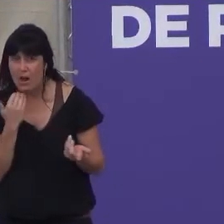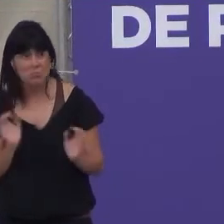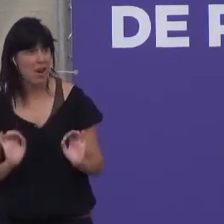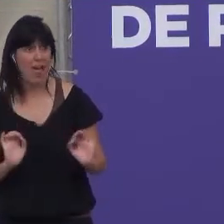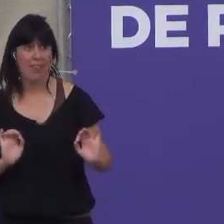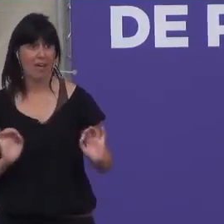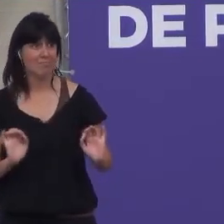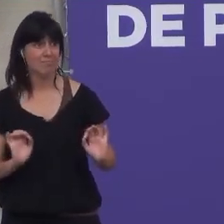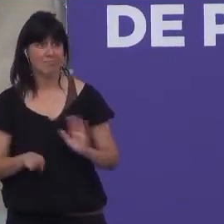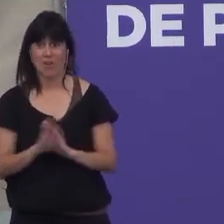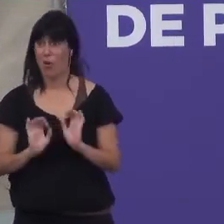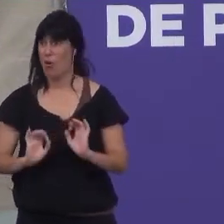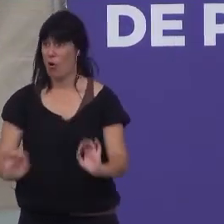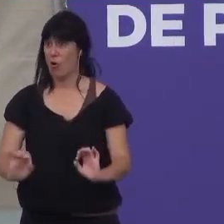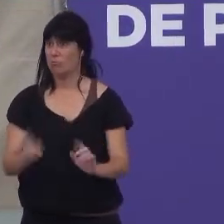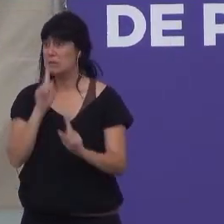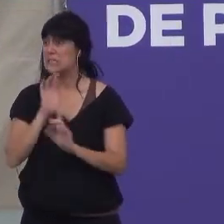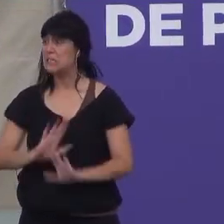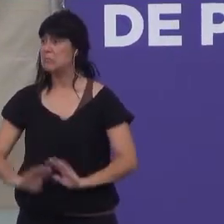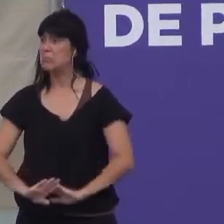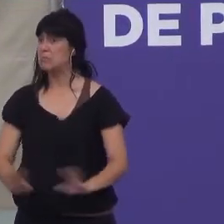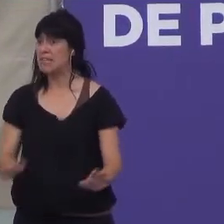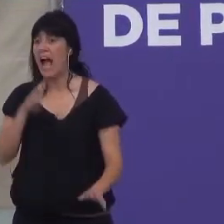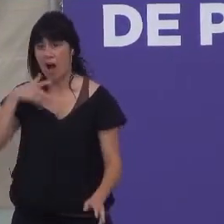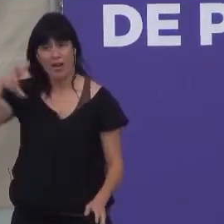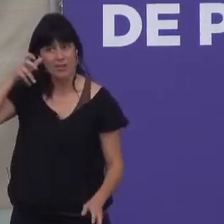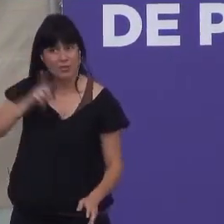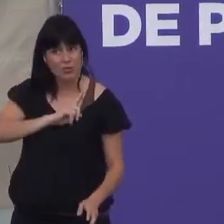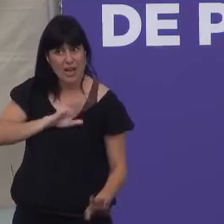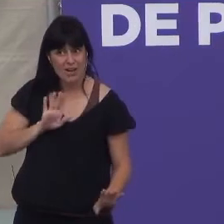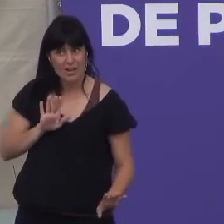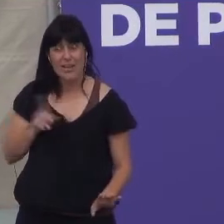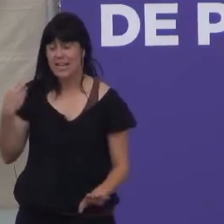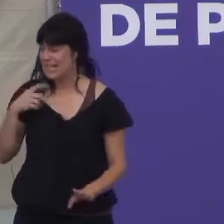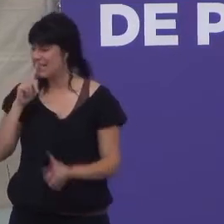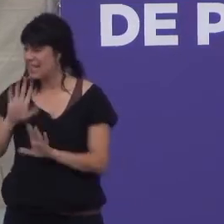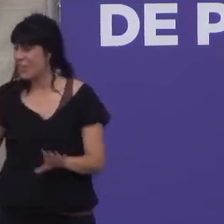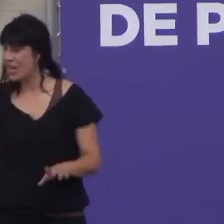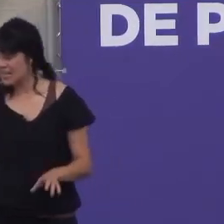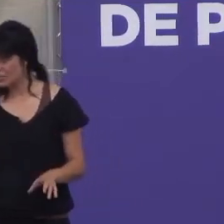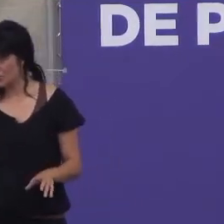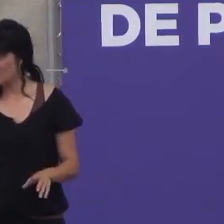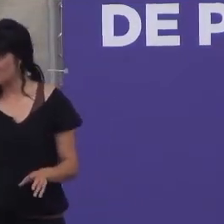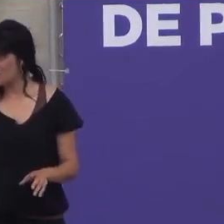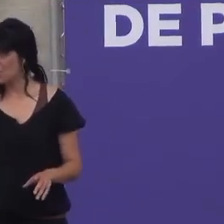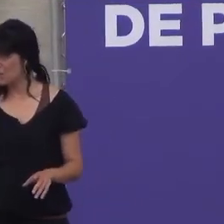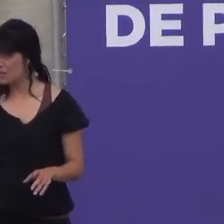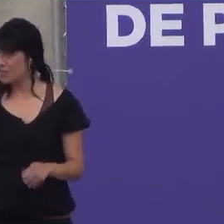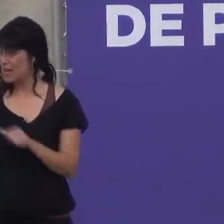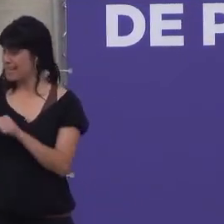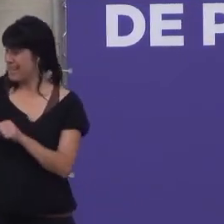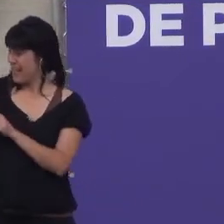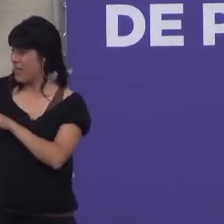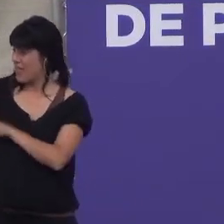que no? Solo silencio. Ahora me escucháis a mí. Pues ese silencio es lo que han estado escuchando muchos